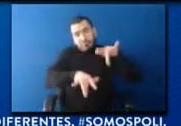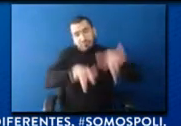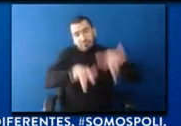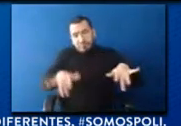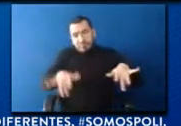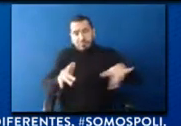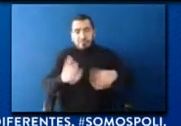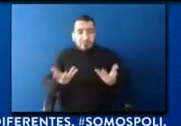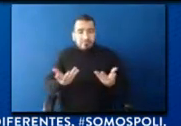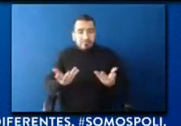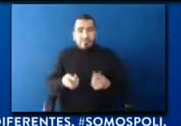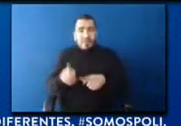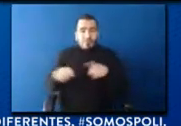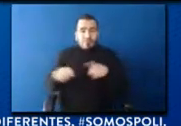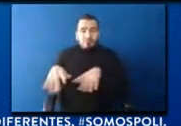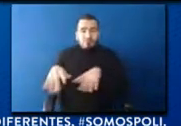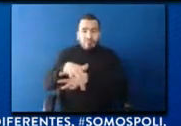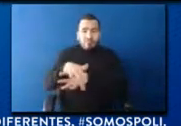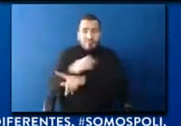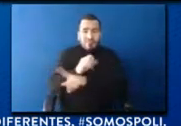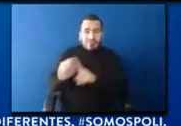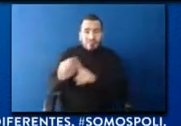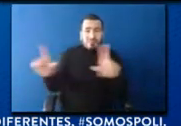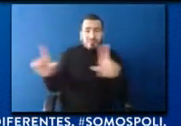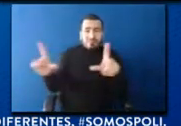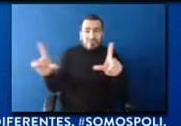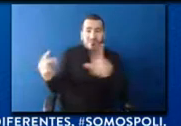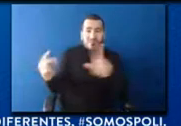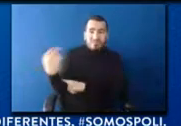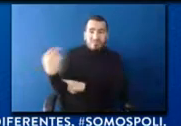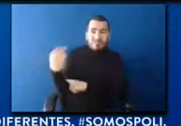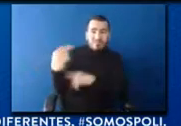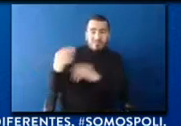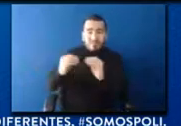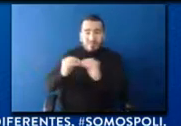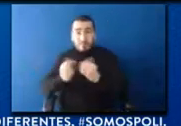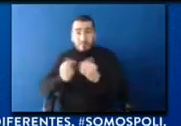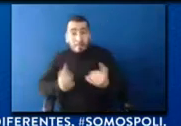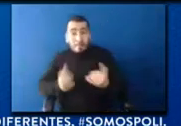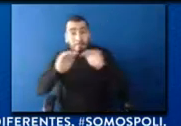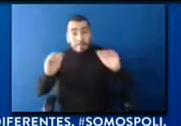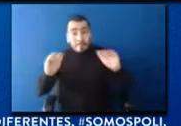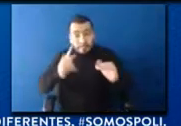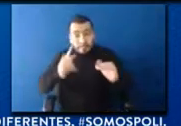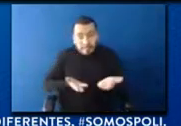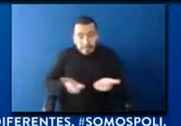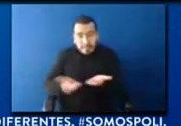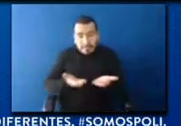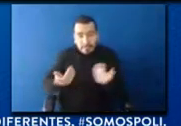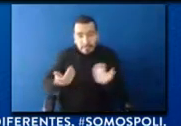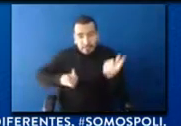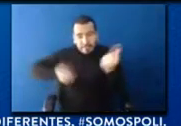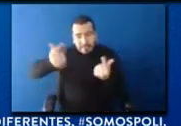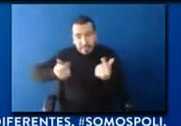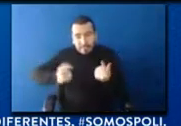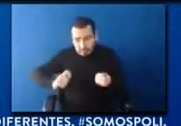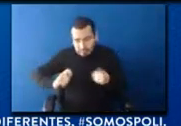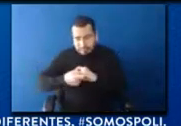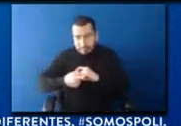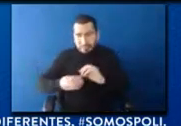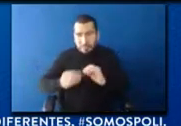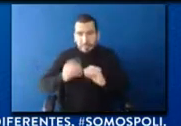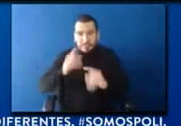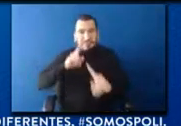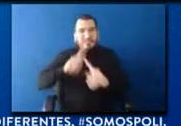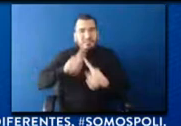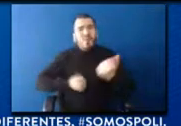personas a través de una pantalla. Pues los servicios financieros también cambiaron a la evolución de tener una intensidad mucho más grande en operaciones